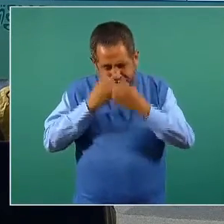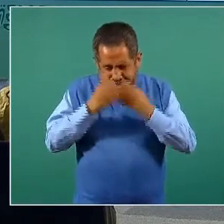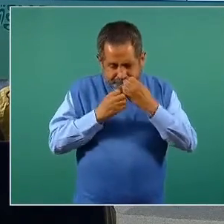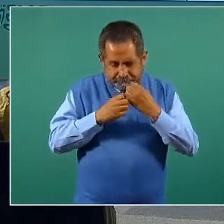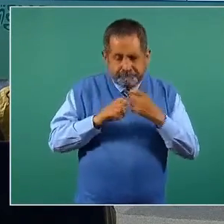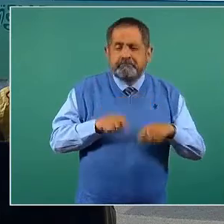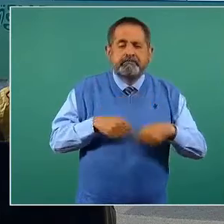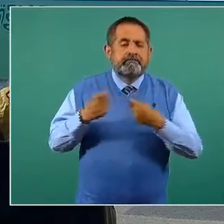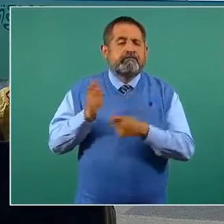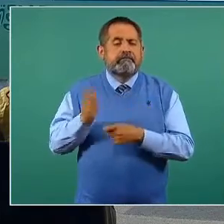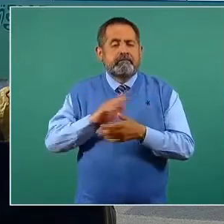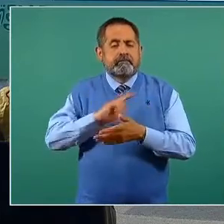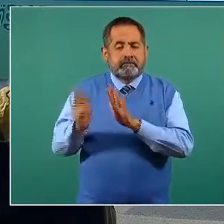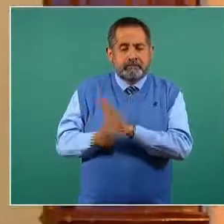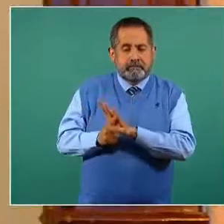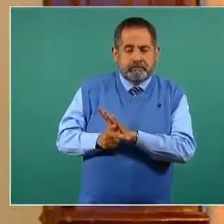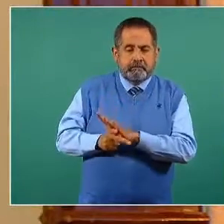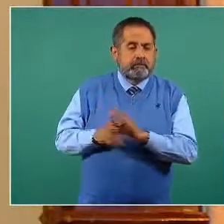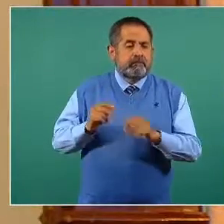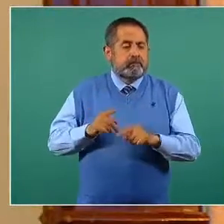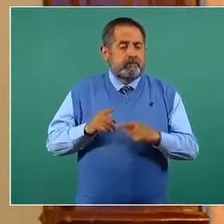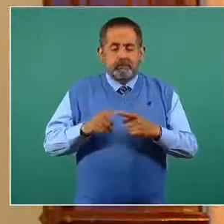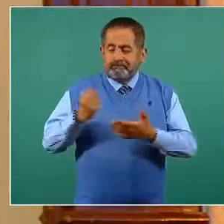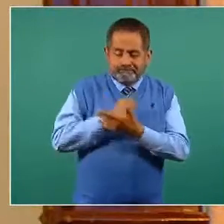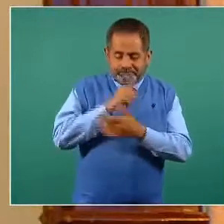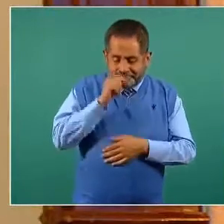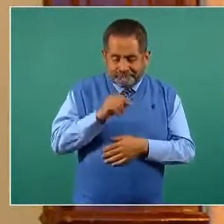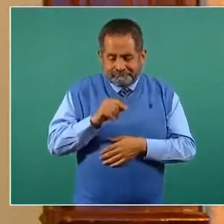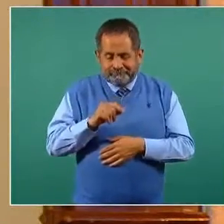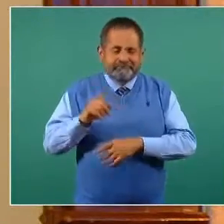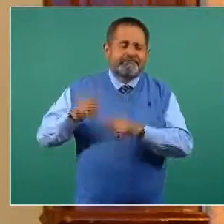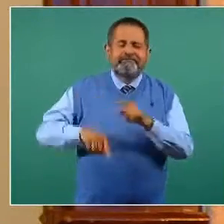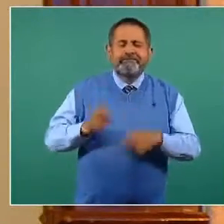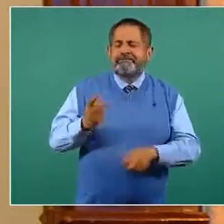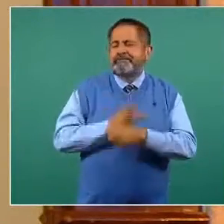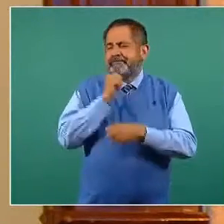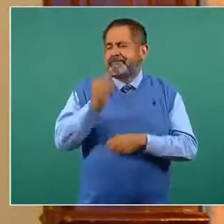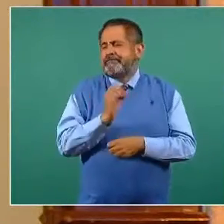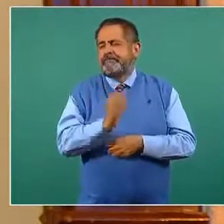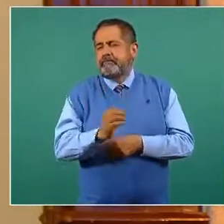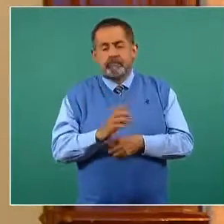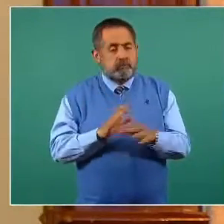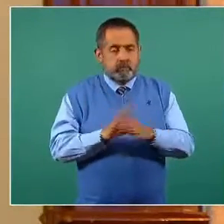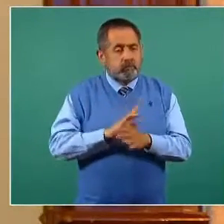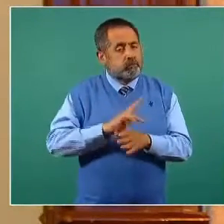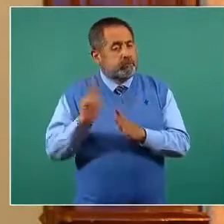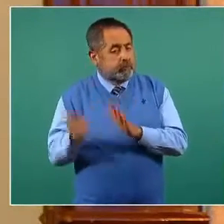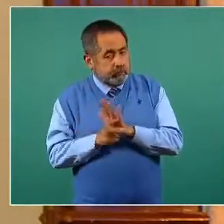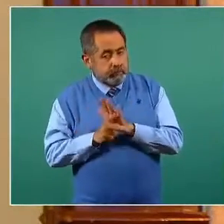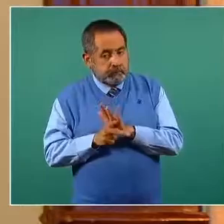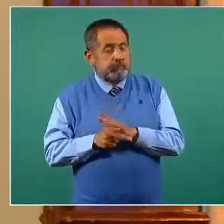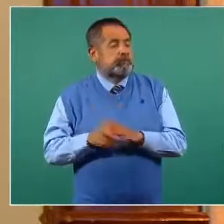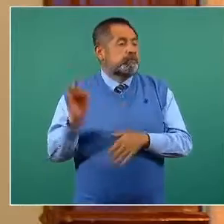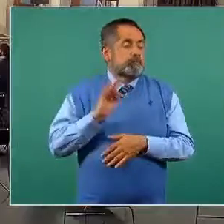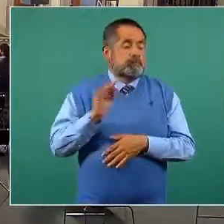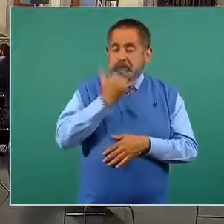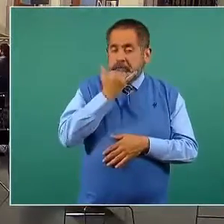como pendiente, no se descarta. El hecho de que no tenga una muestra o que esta muestra no haya tenido un resultado por X o Y